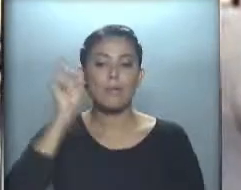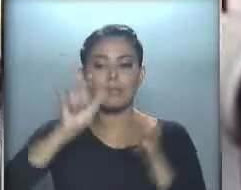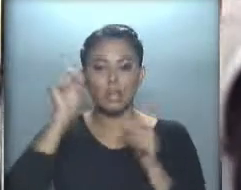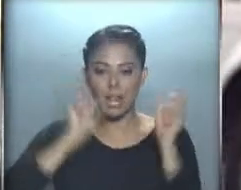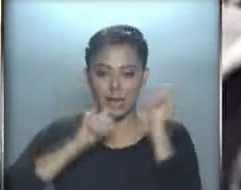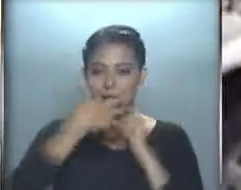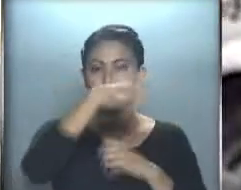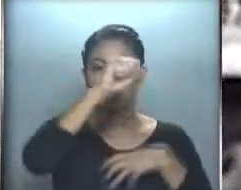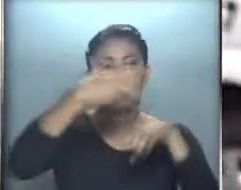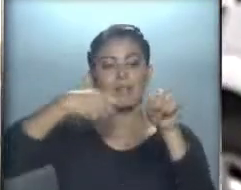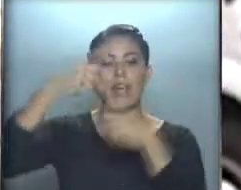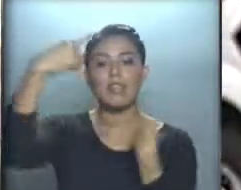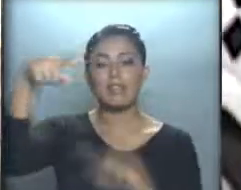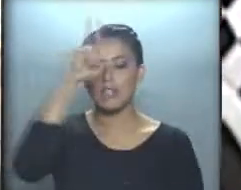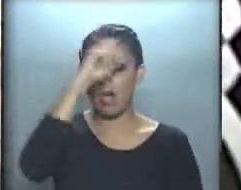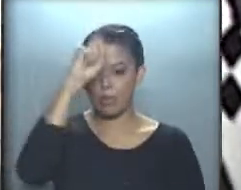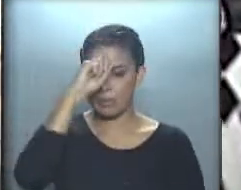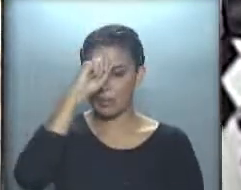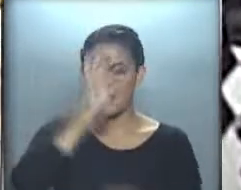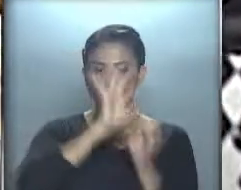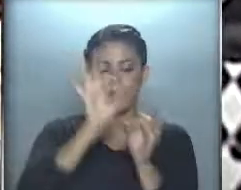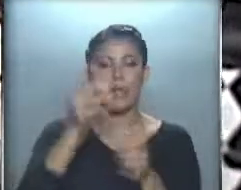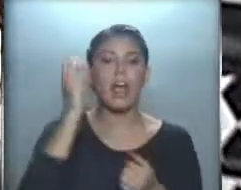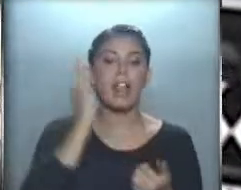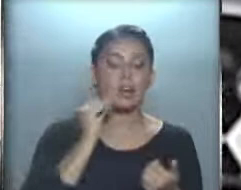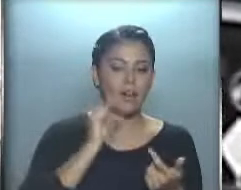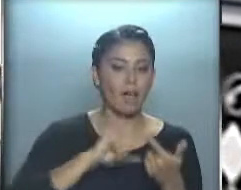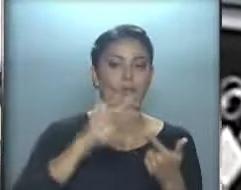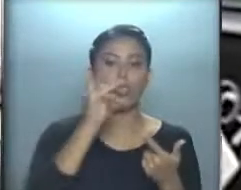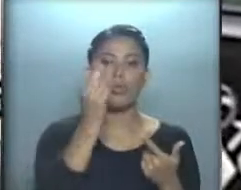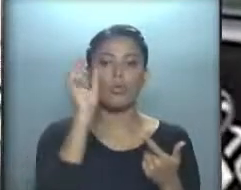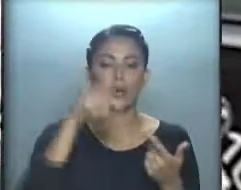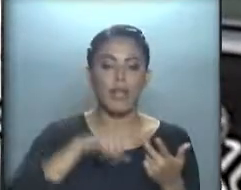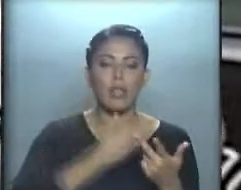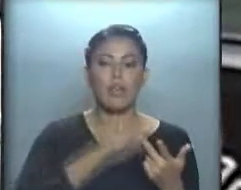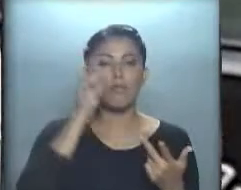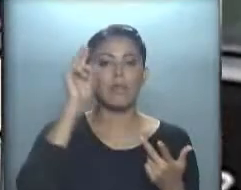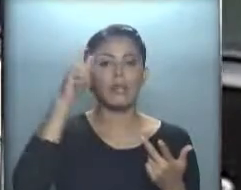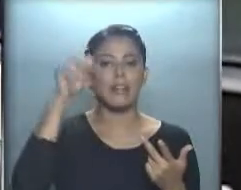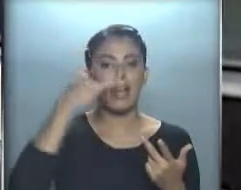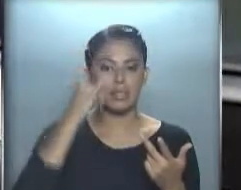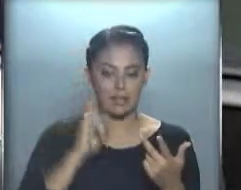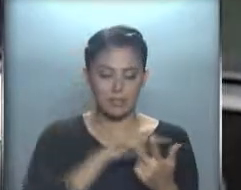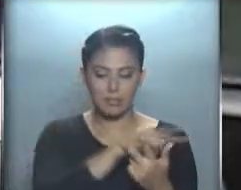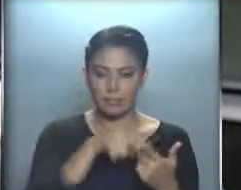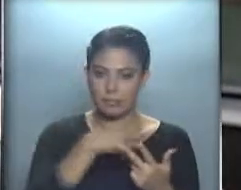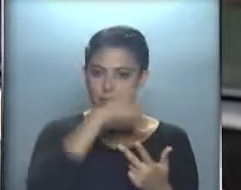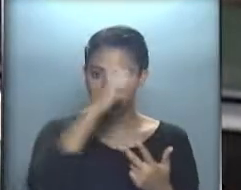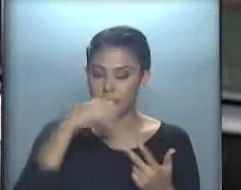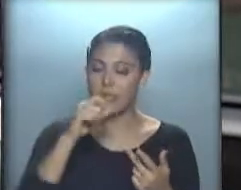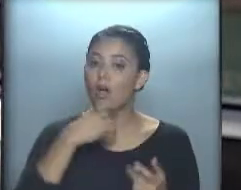a varios hospitales porteños ramos mejía duran fernández lo más complicado